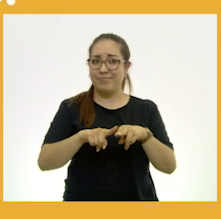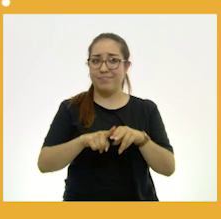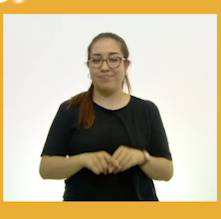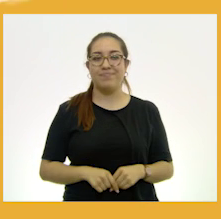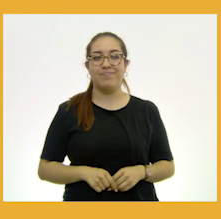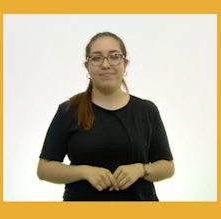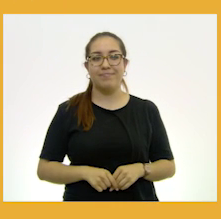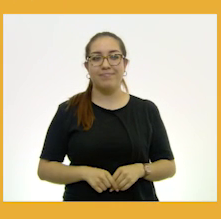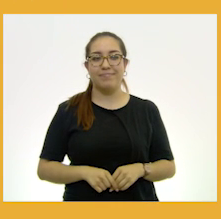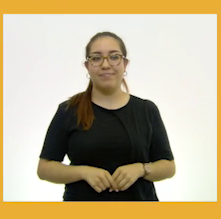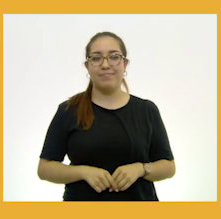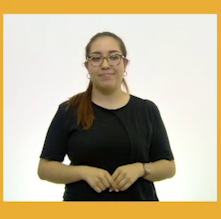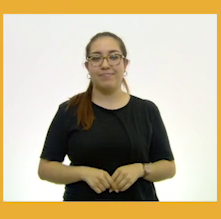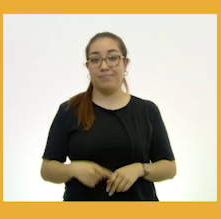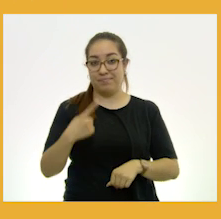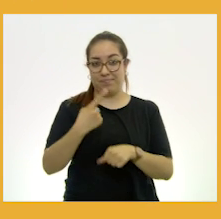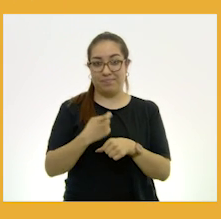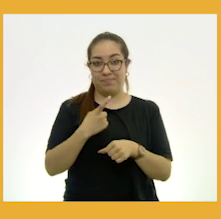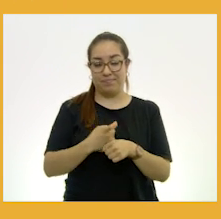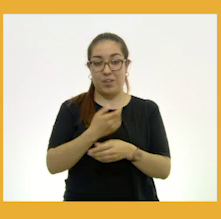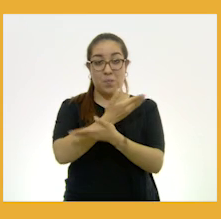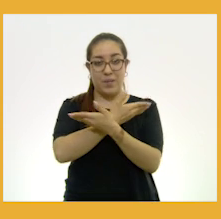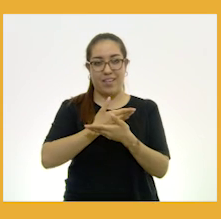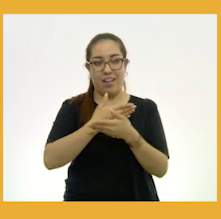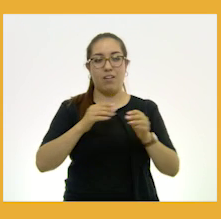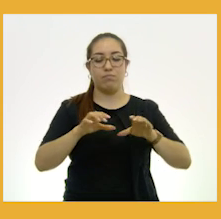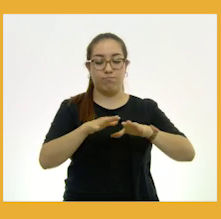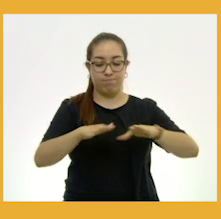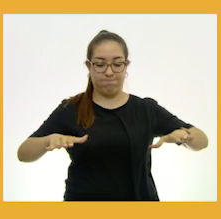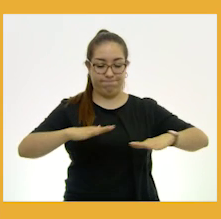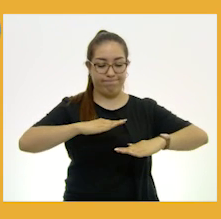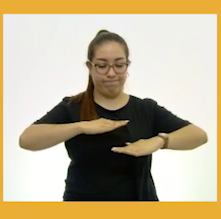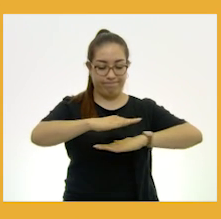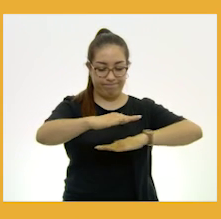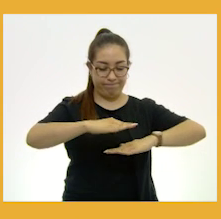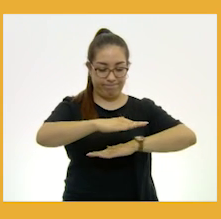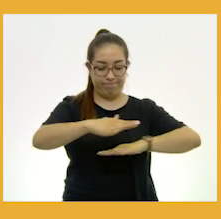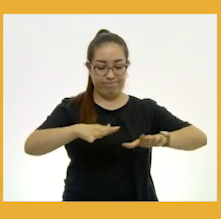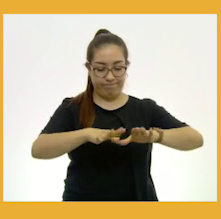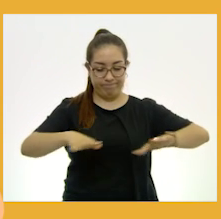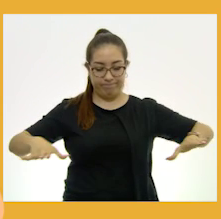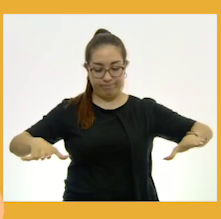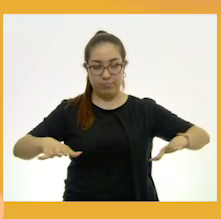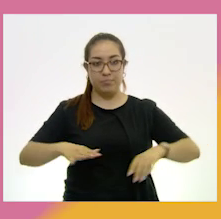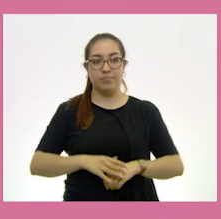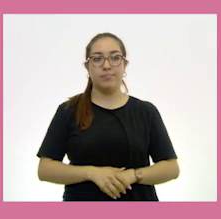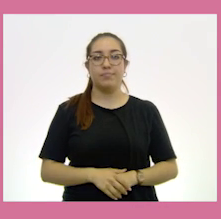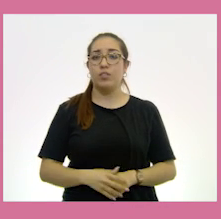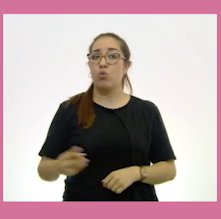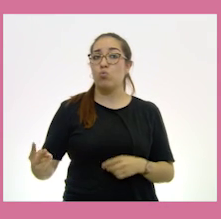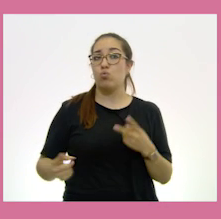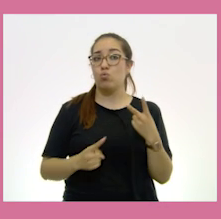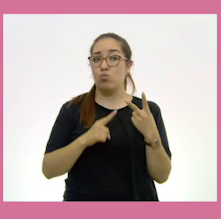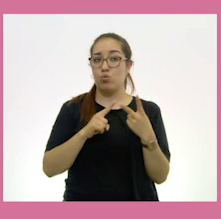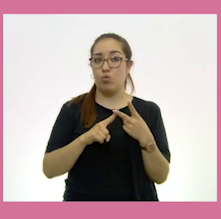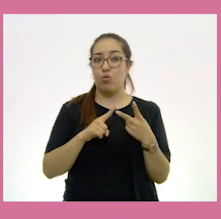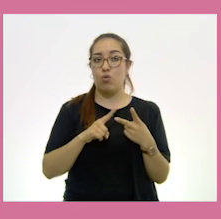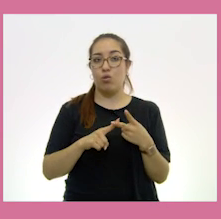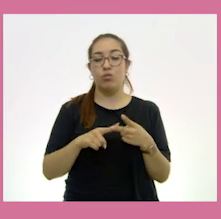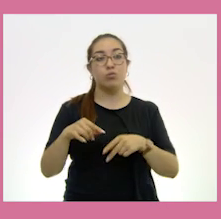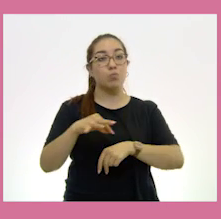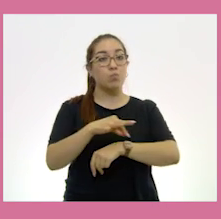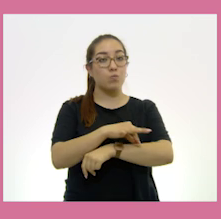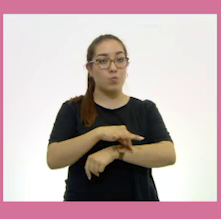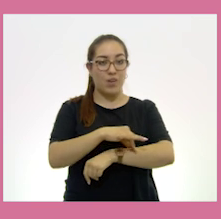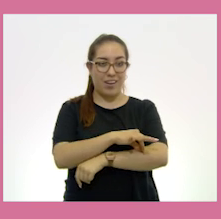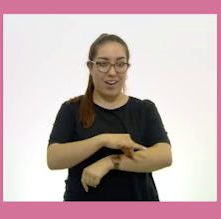¡Empecemos! 1. Estira la playera a lo largo y a lo ancho. 2. Marca con el